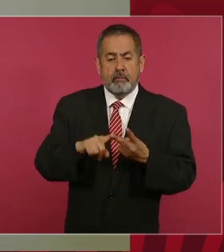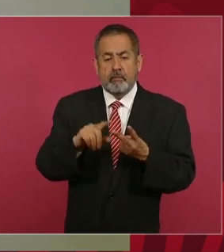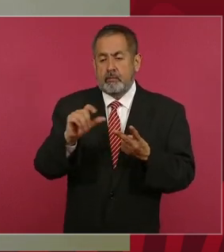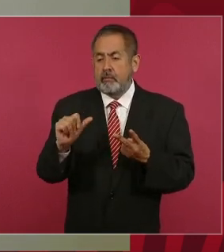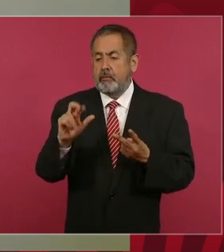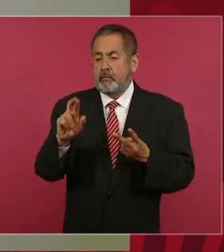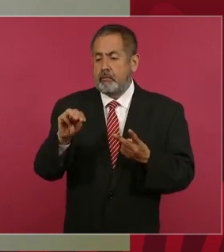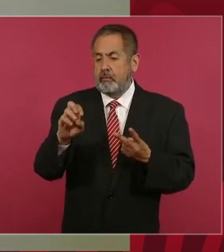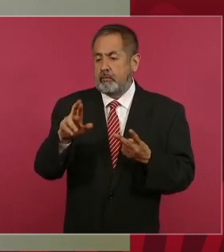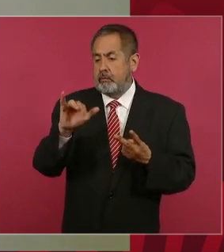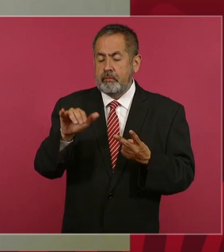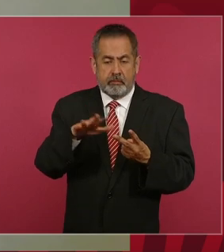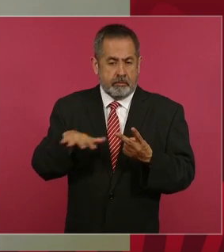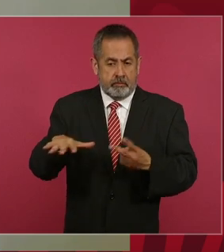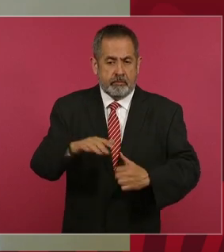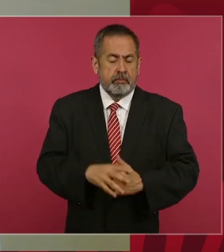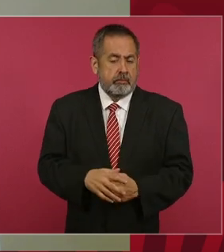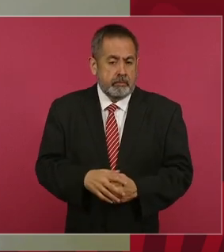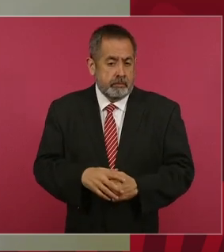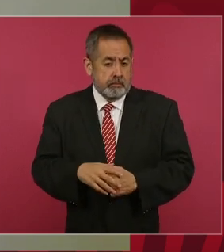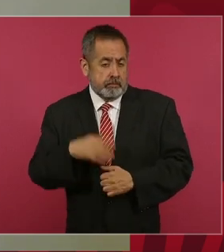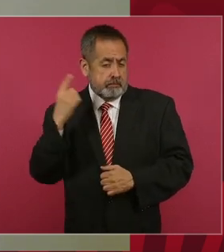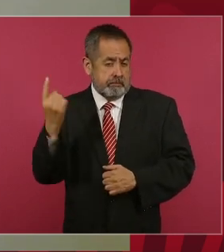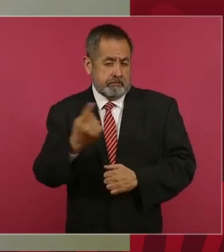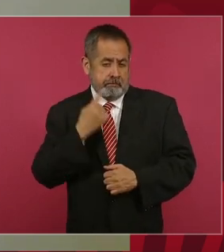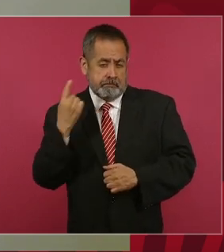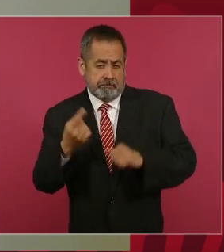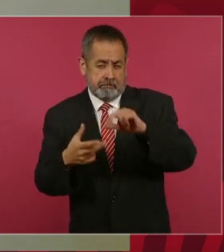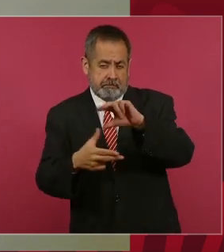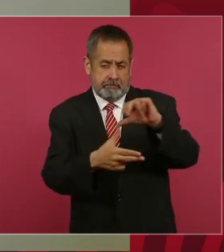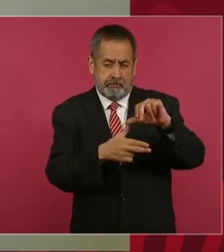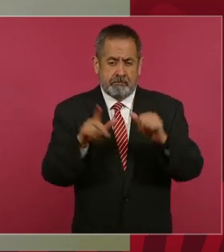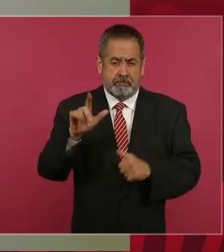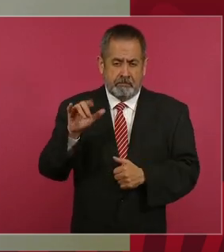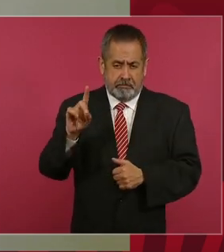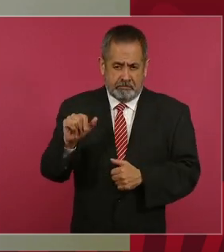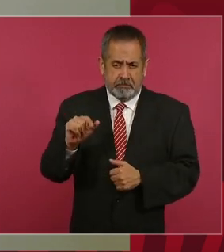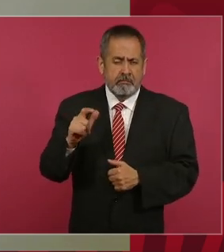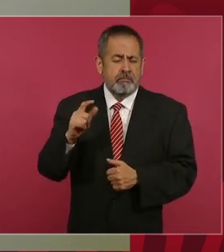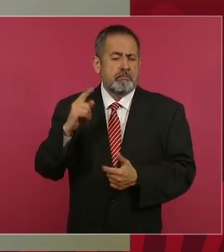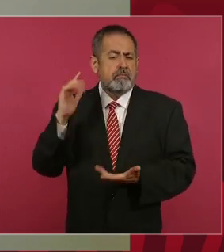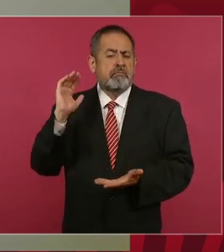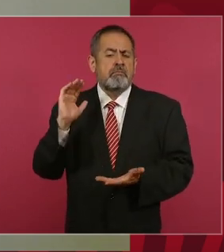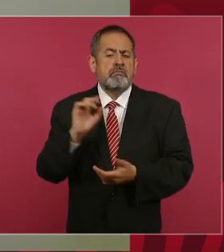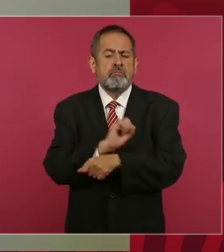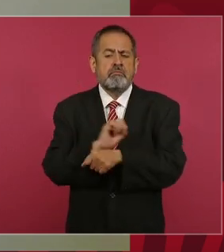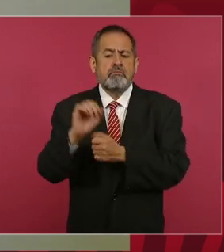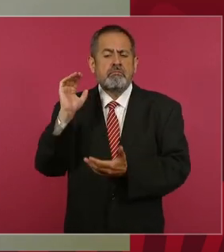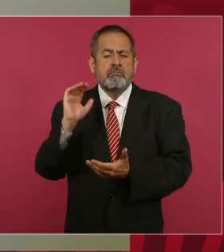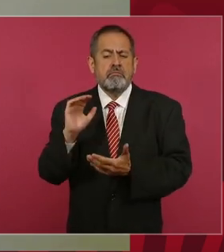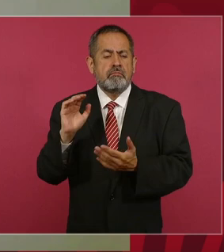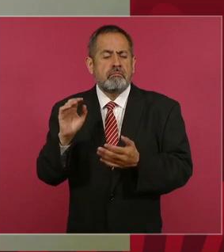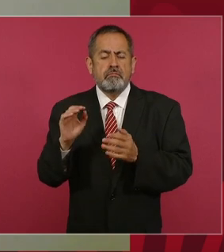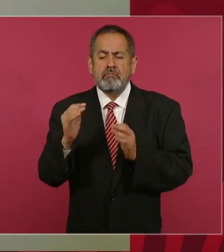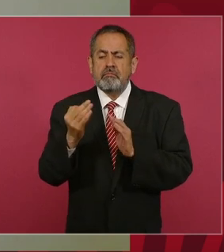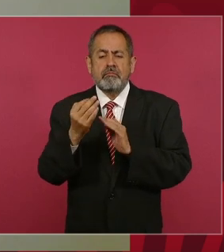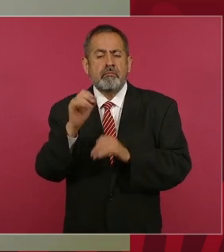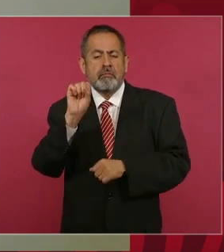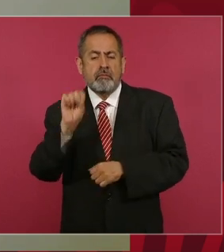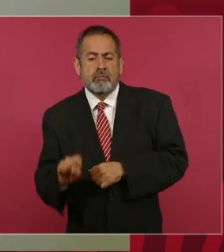Armería. Lidia, se ha debilitado una baja presión sobre el sur de